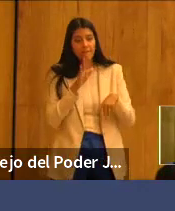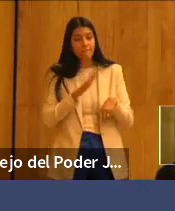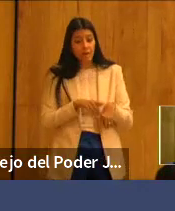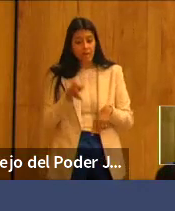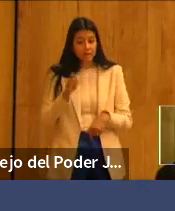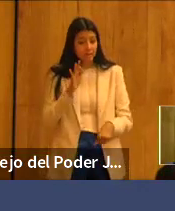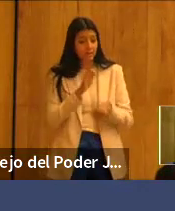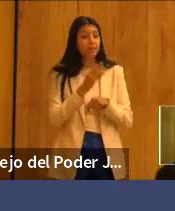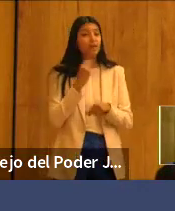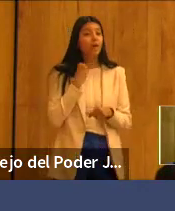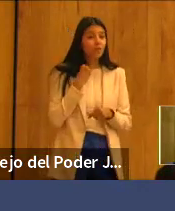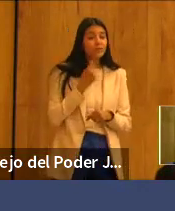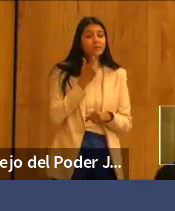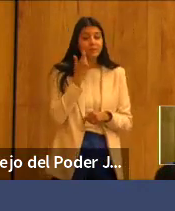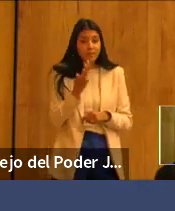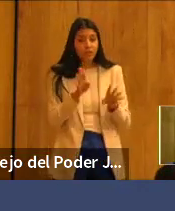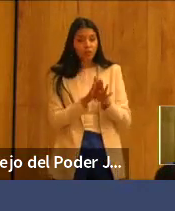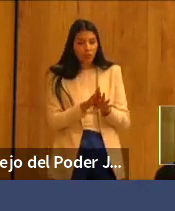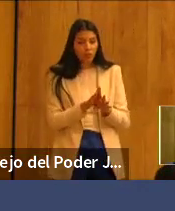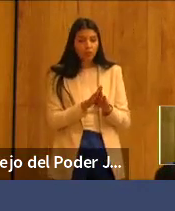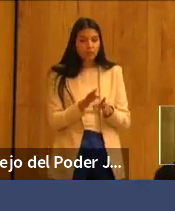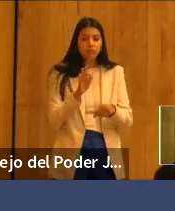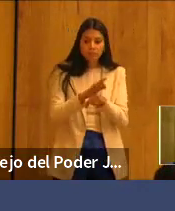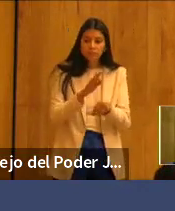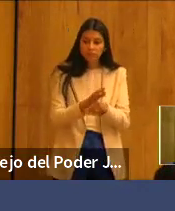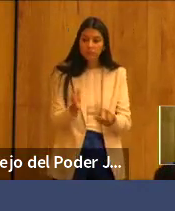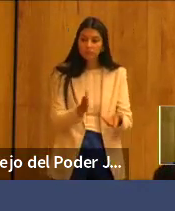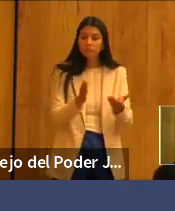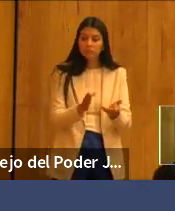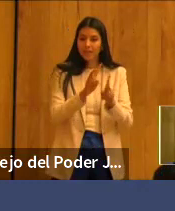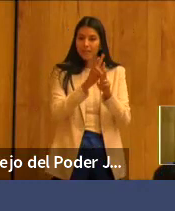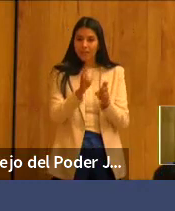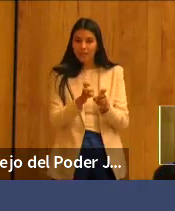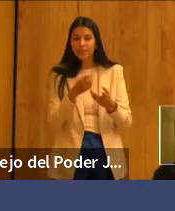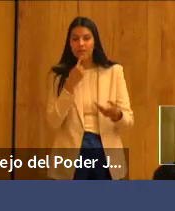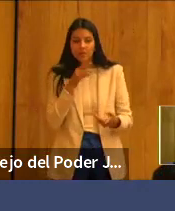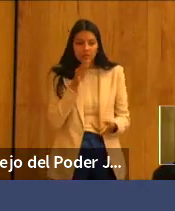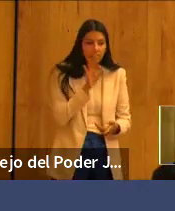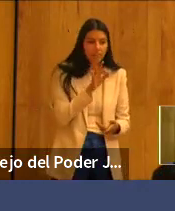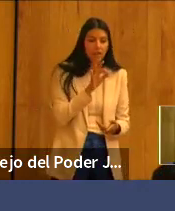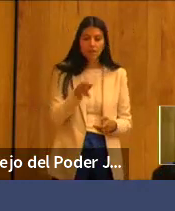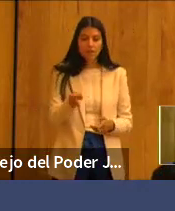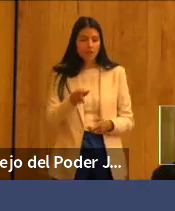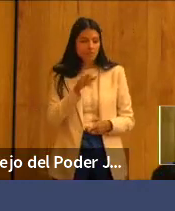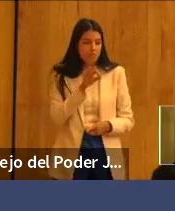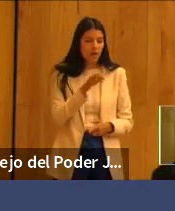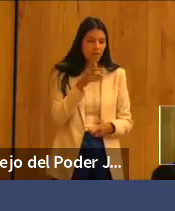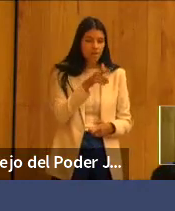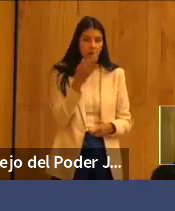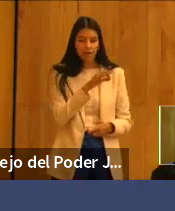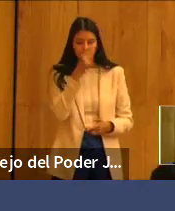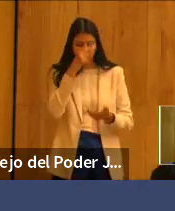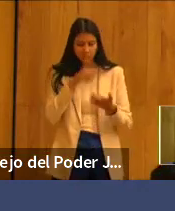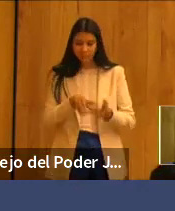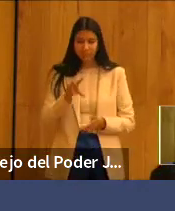el defensor trató de afectar este tema, que mentía, que no se le debería de creer, y de hecho el acusado en